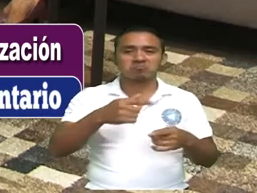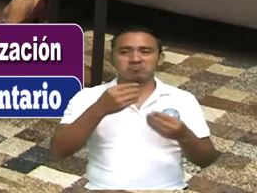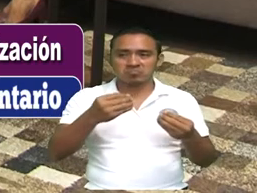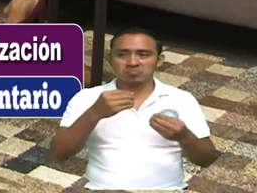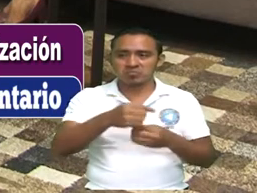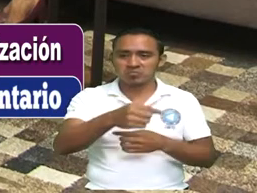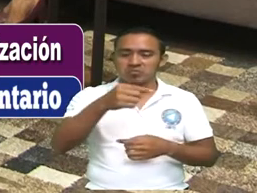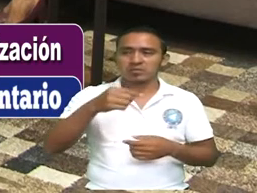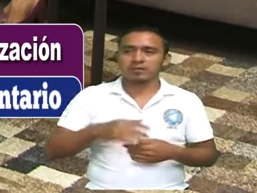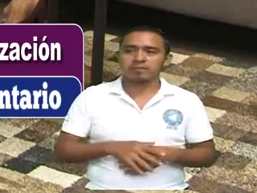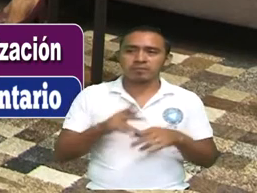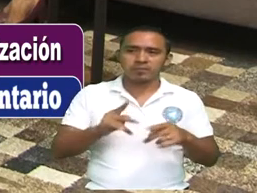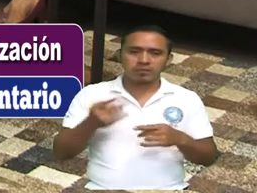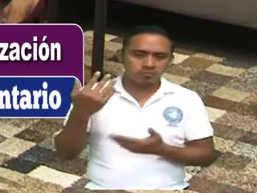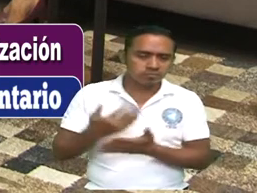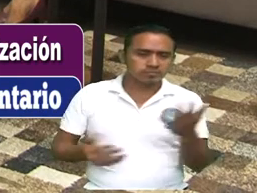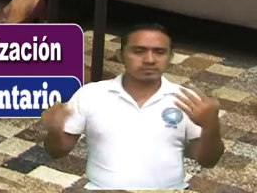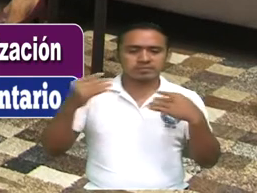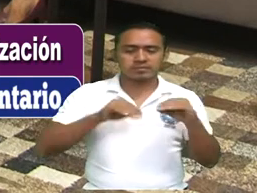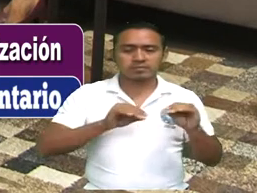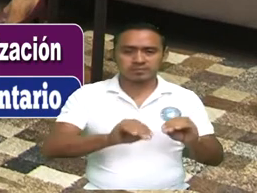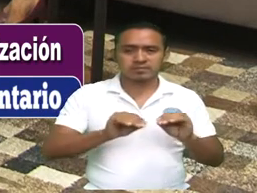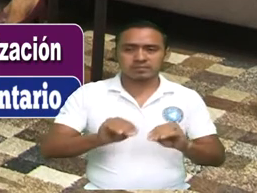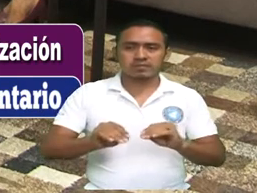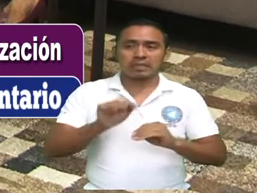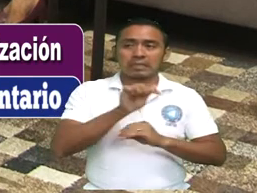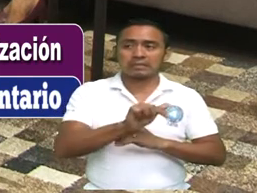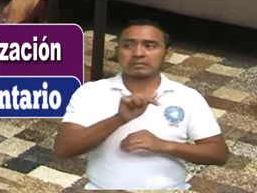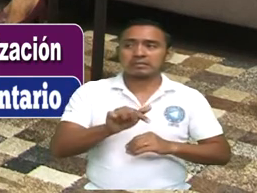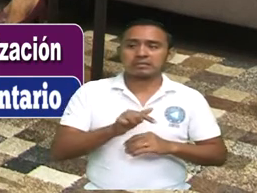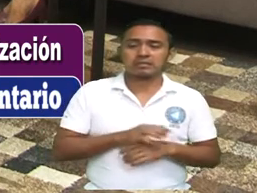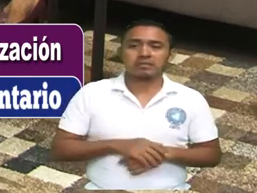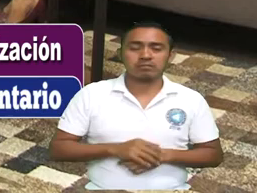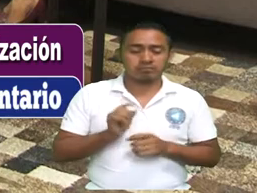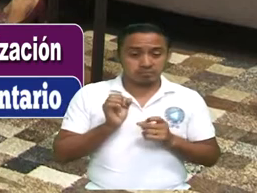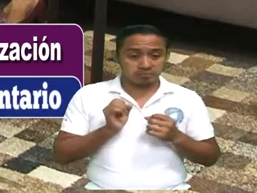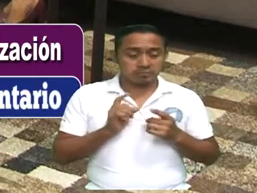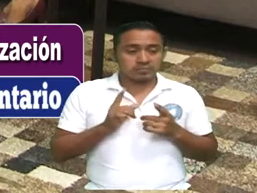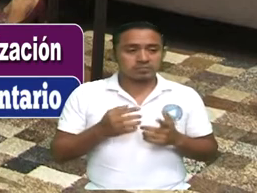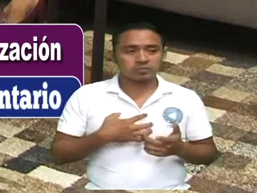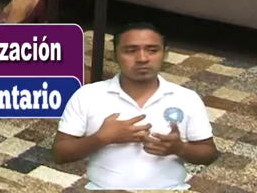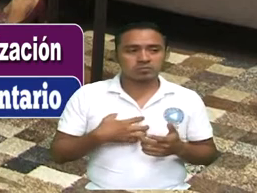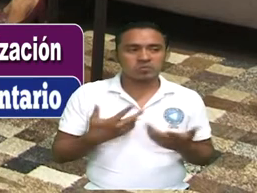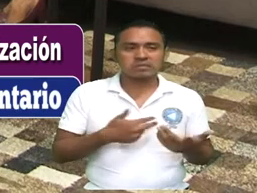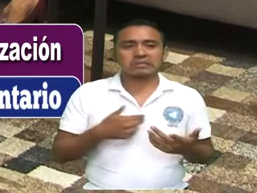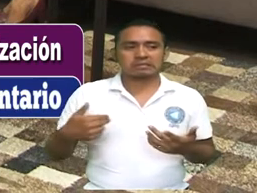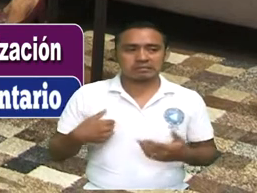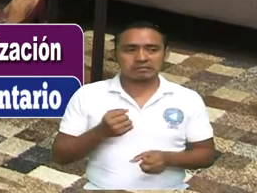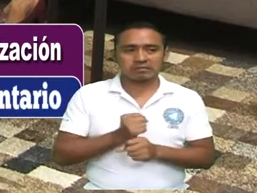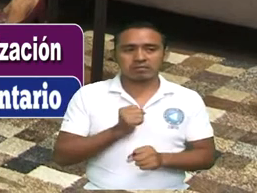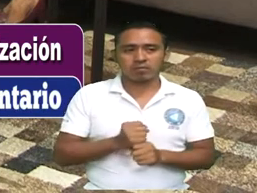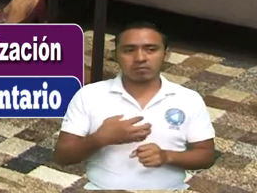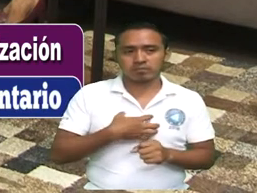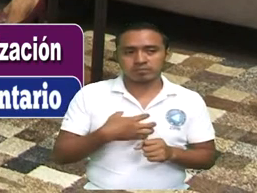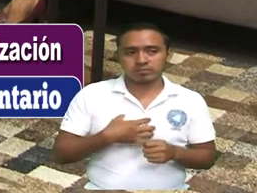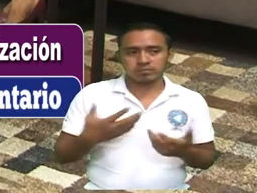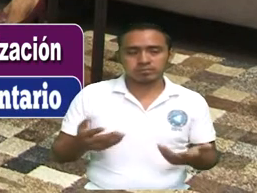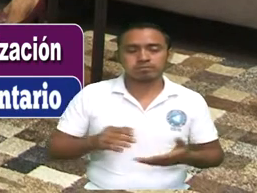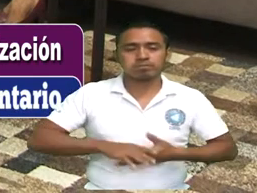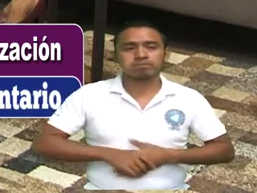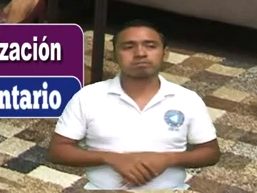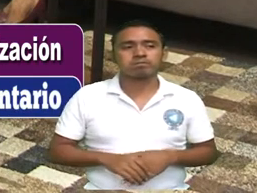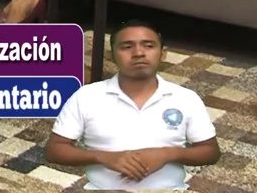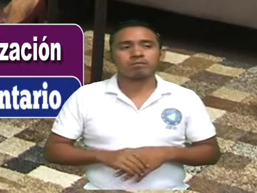mayoría de gente que fue a alfabetizar, ahí logró encontrar su vocación. Y es por eso